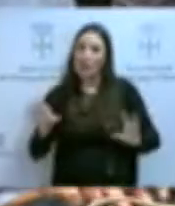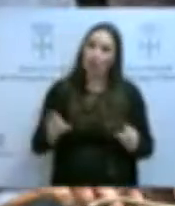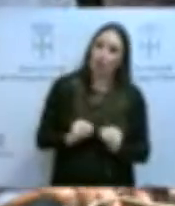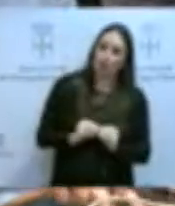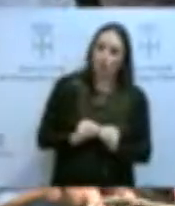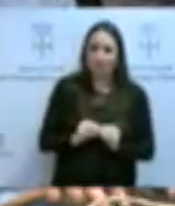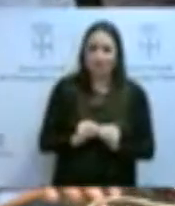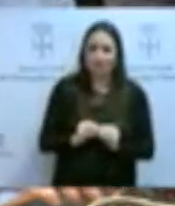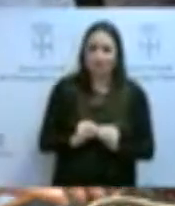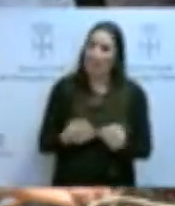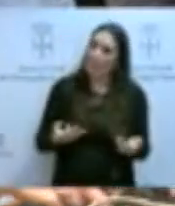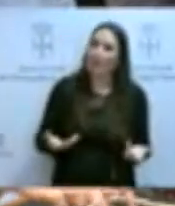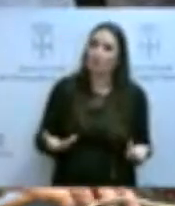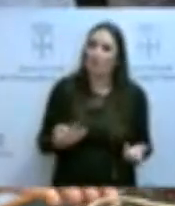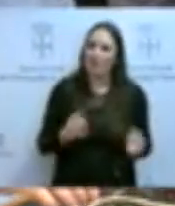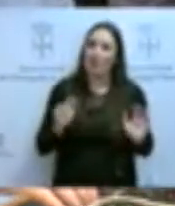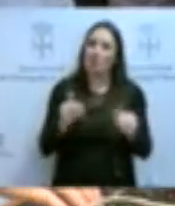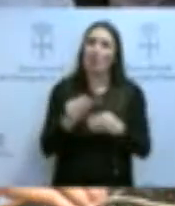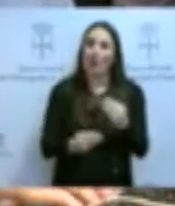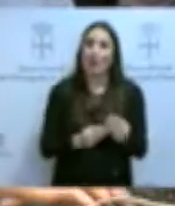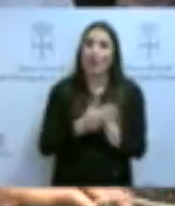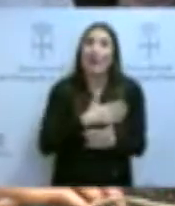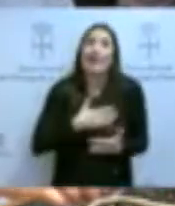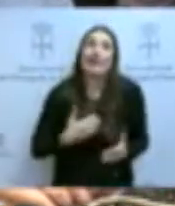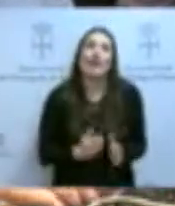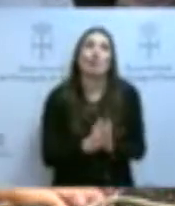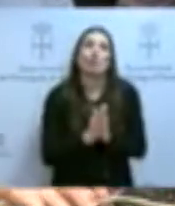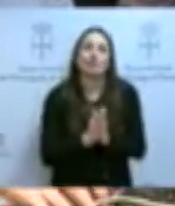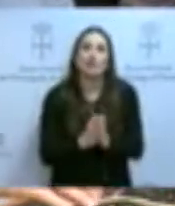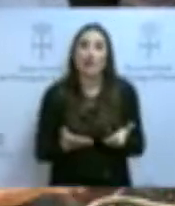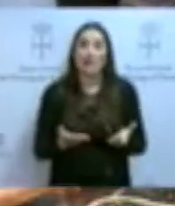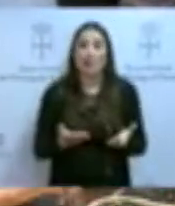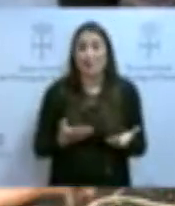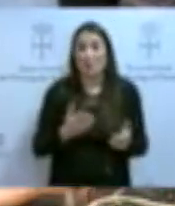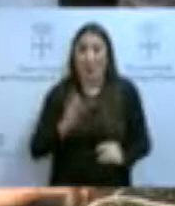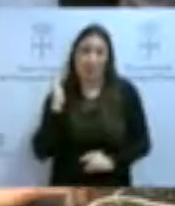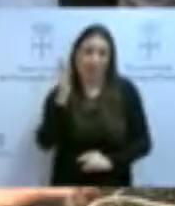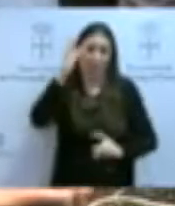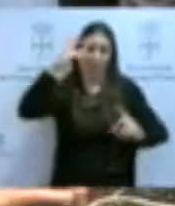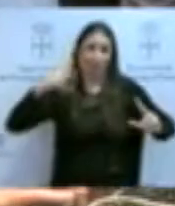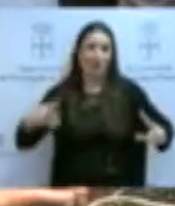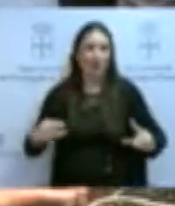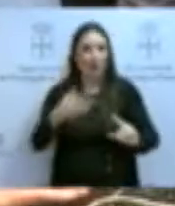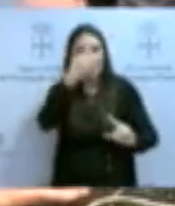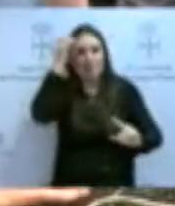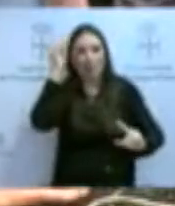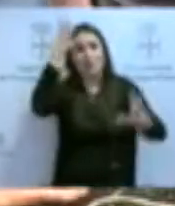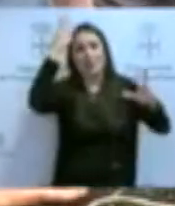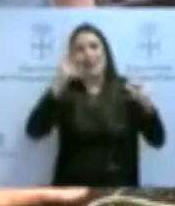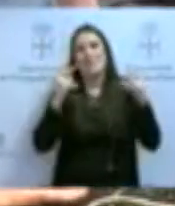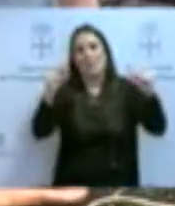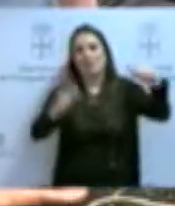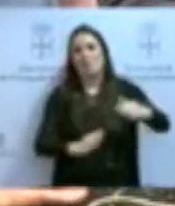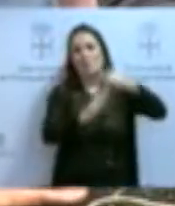que es el momento en que se puede abordar. Quisiéramos creer eso y que el hachu de los recortes que sacaron, que por fin ya tenga su